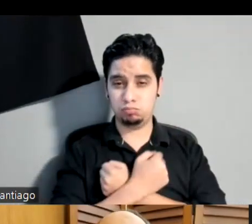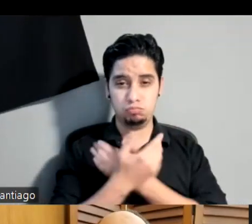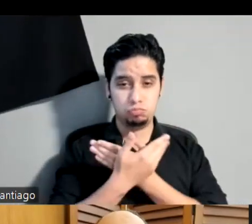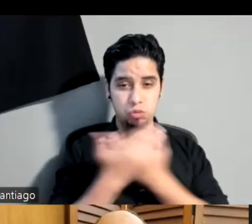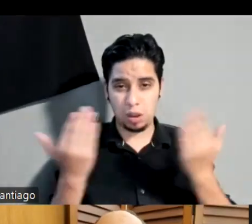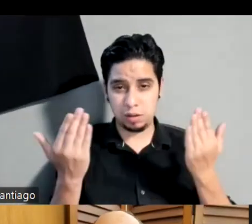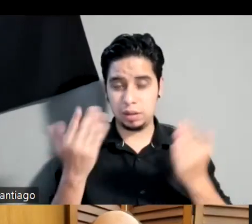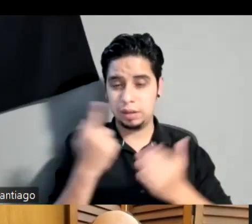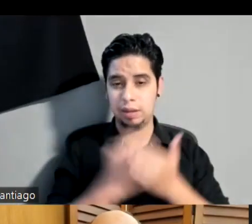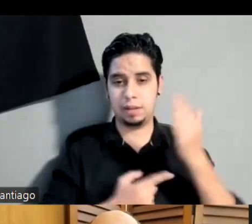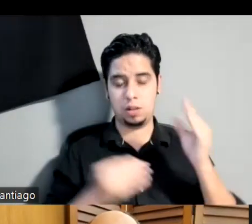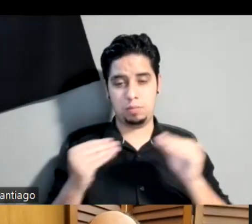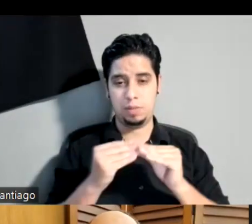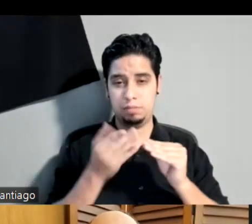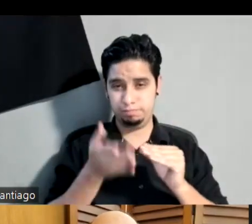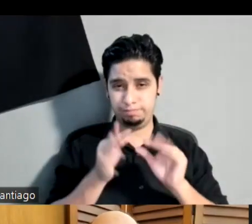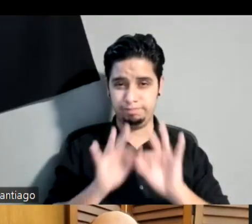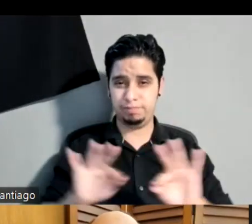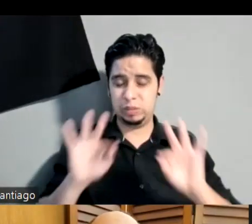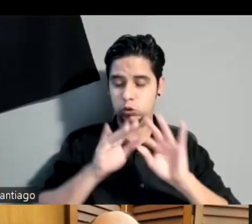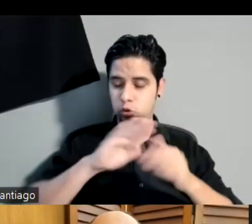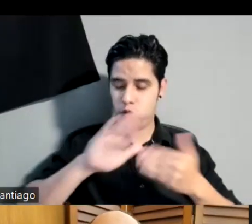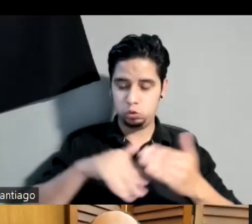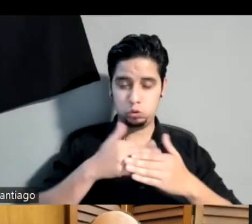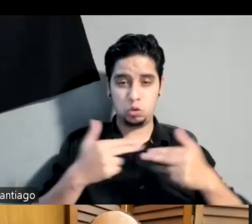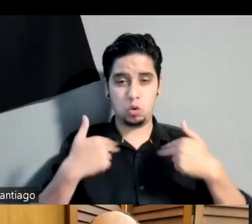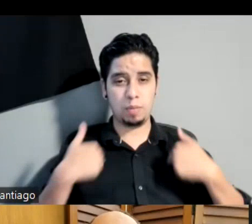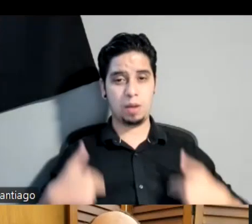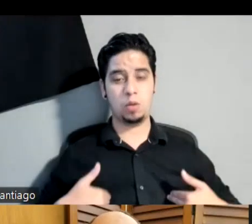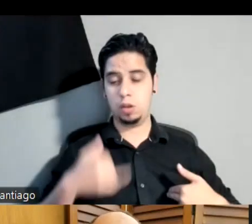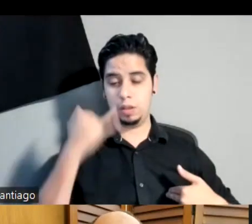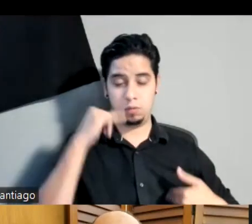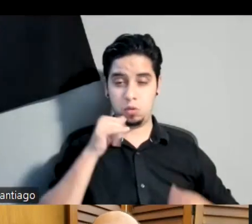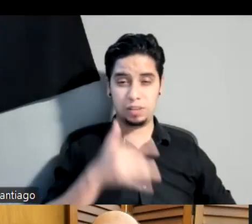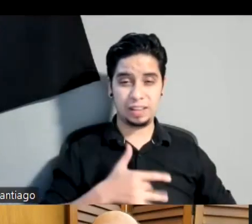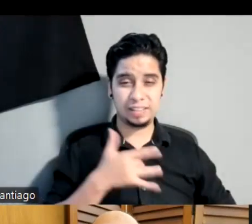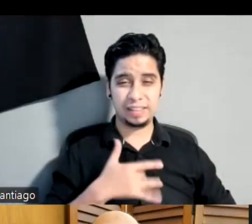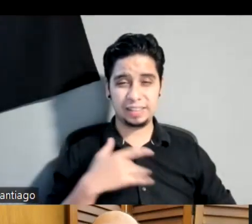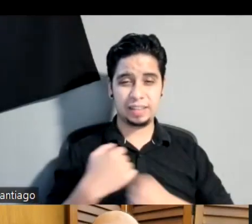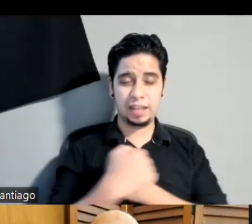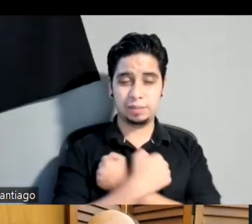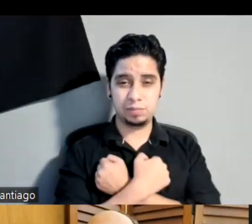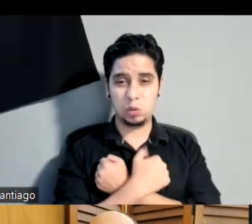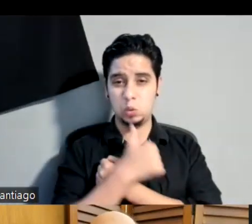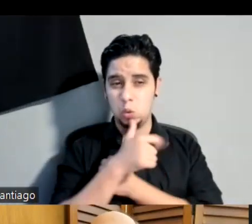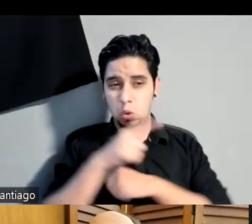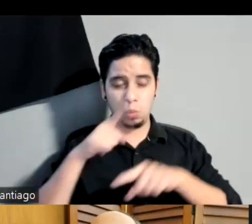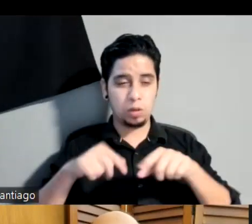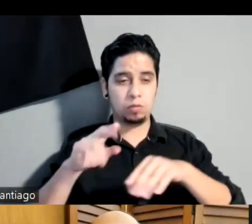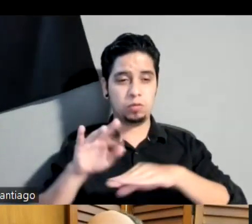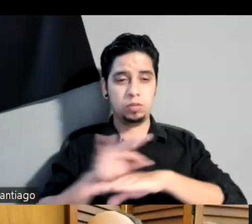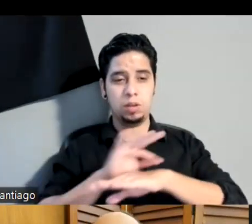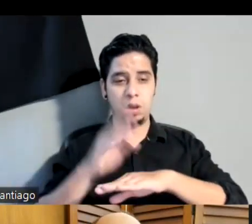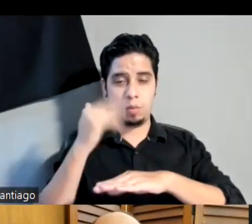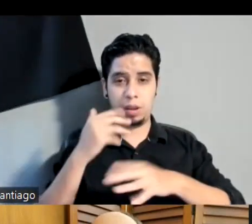que principalmente. Un ser humano no se siente amado, no eres útil, porque nadie